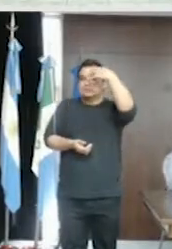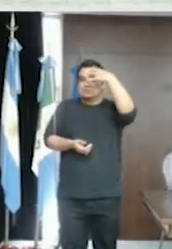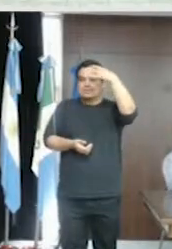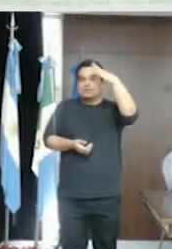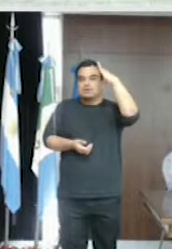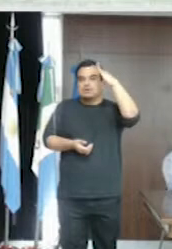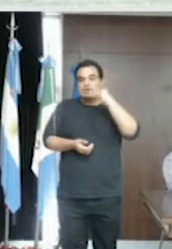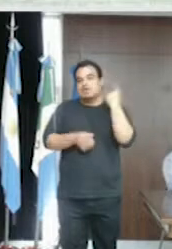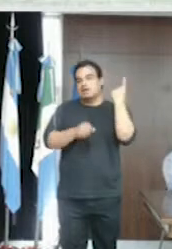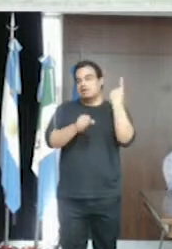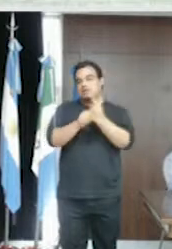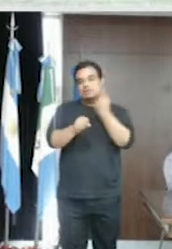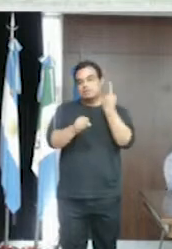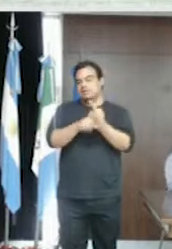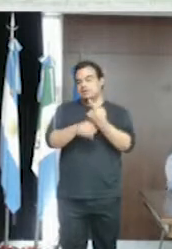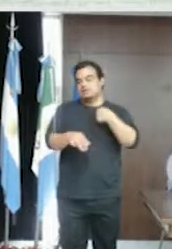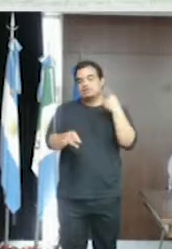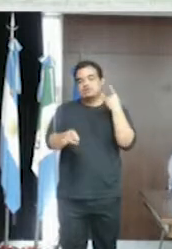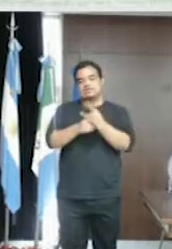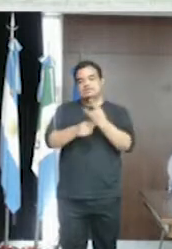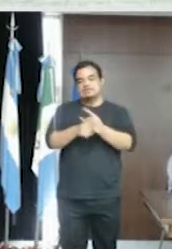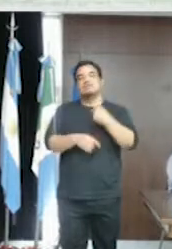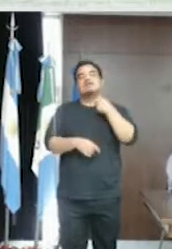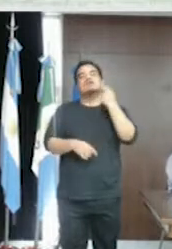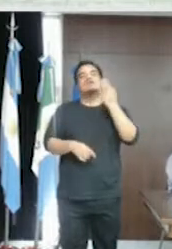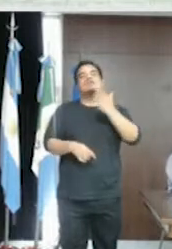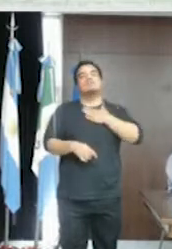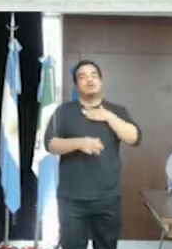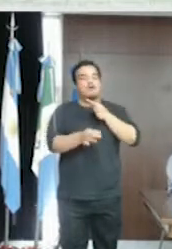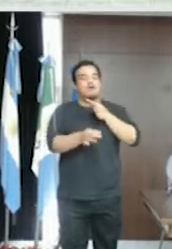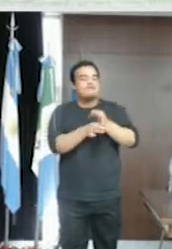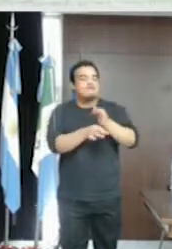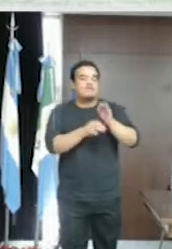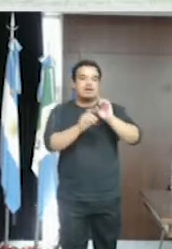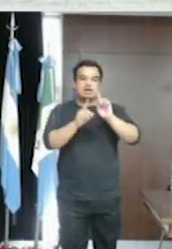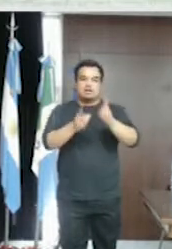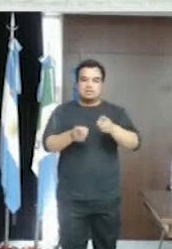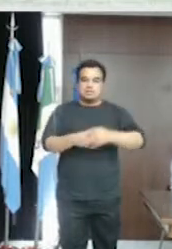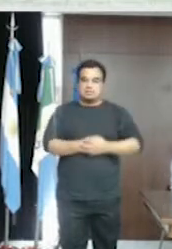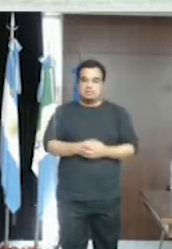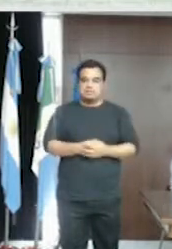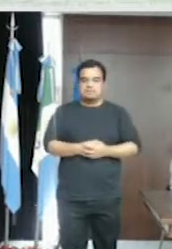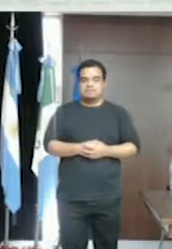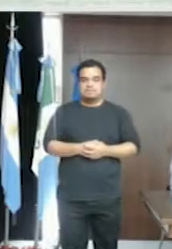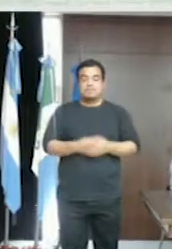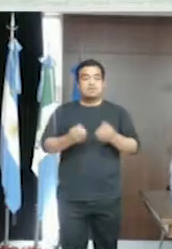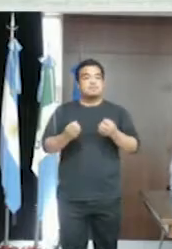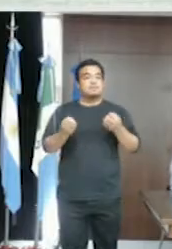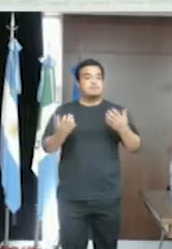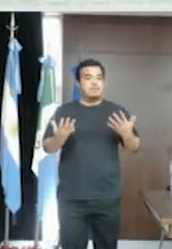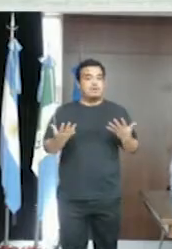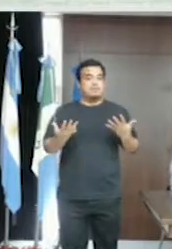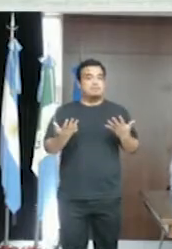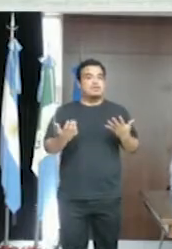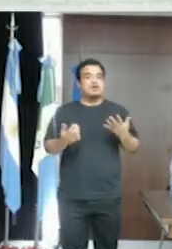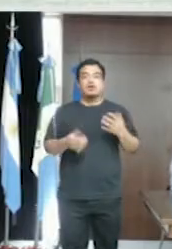inolvidables y siempre lo transmito a mis hijos también. Bueno, ¿qué me